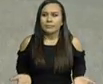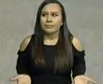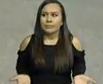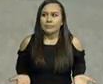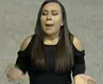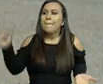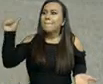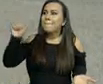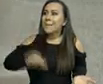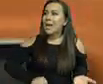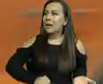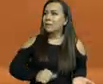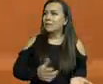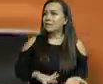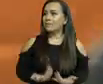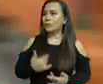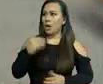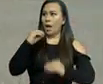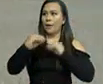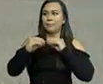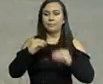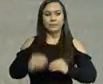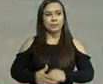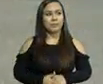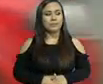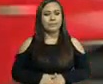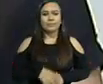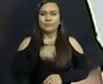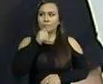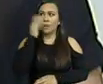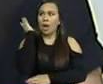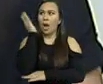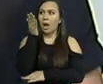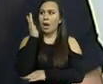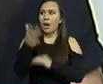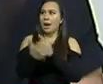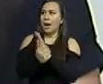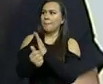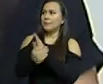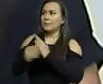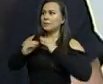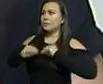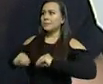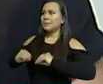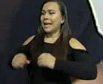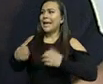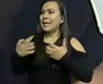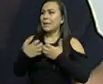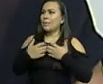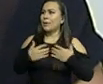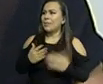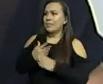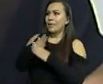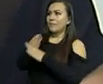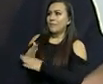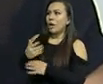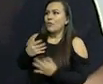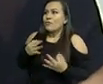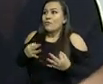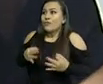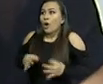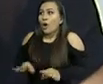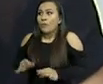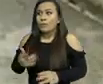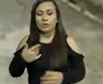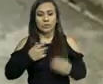una de las partes que yo te menos ganaba ellos reciben charlas y reciben capacitaciones mayall o en equipo de protección y de alguna manera